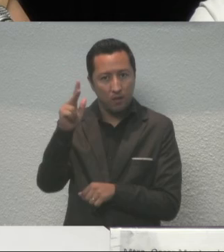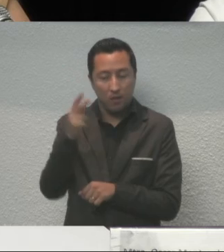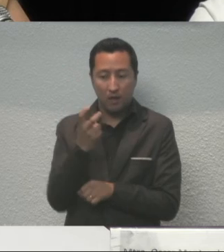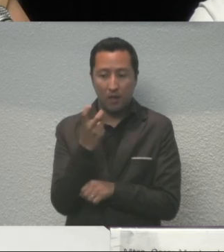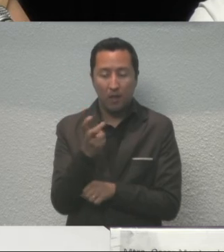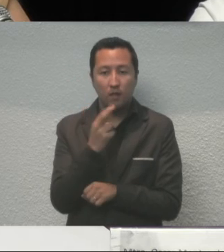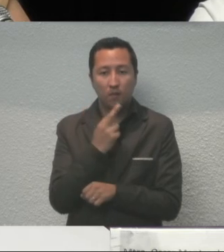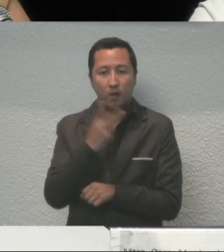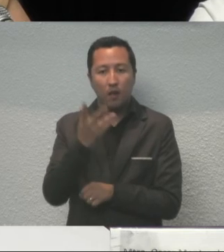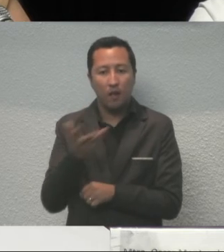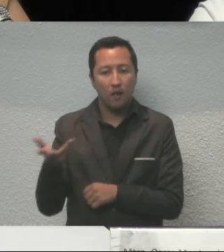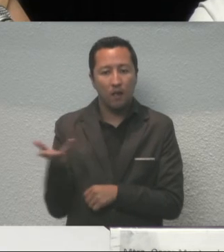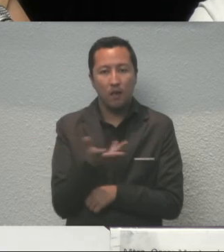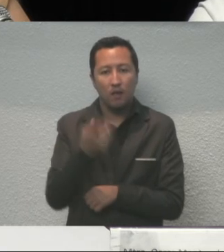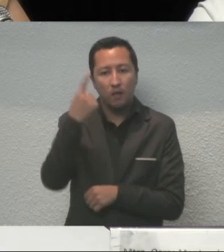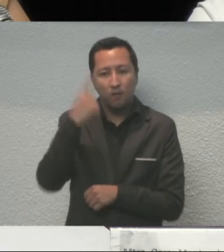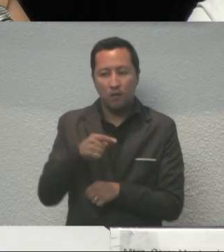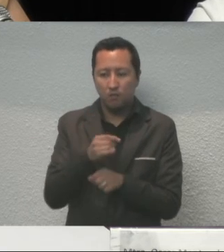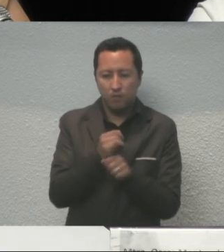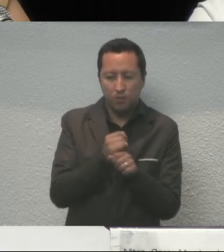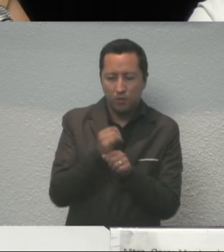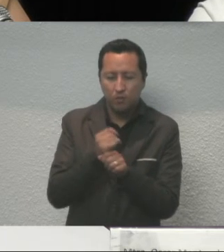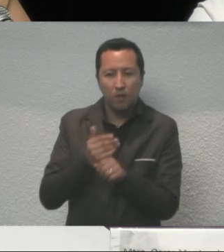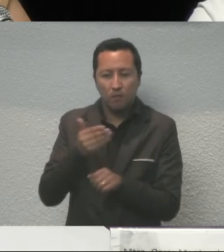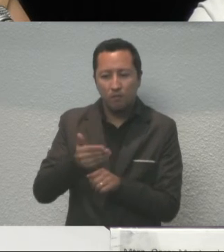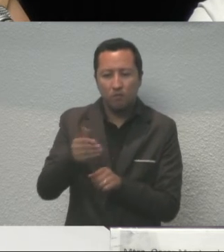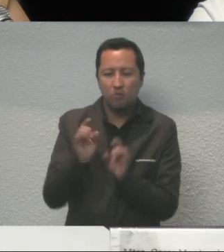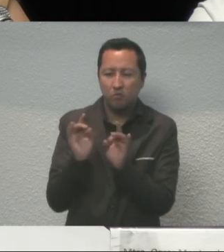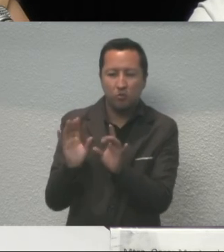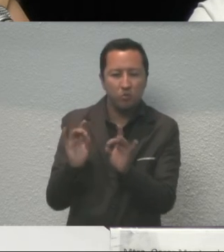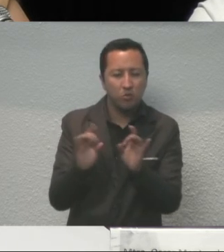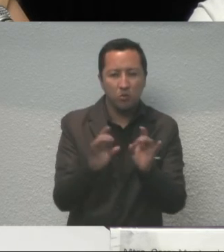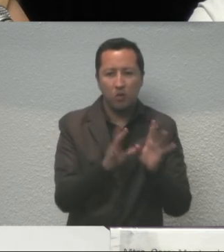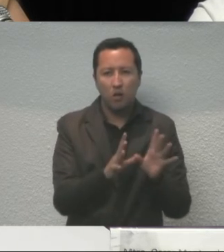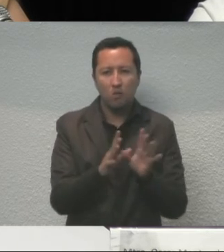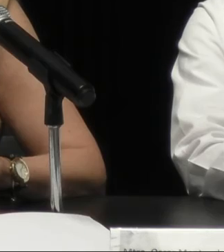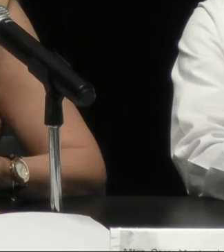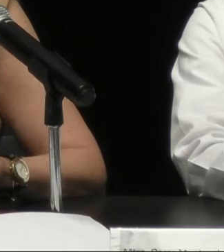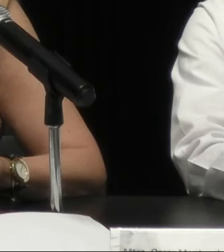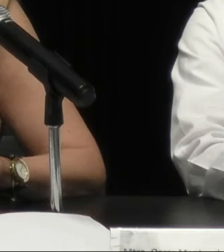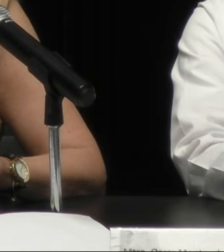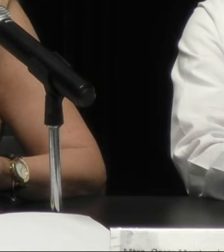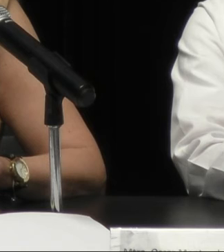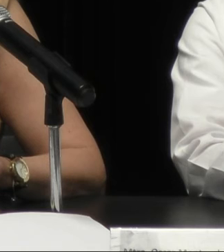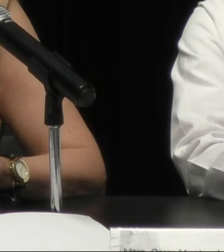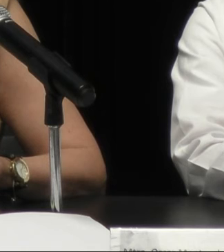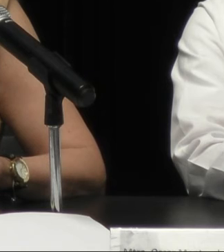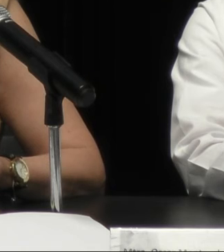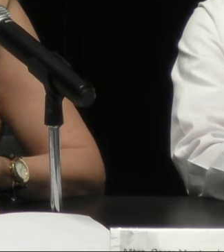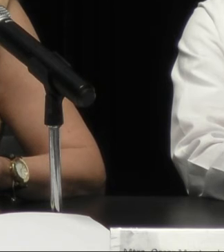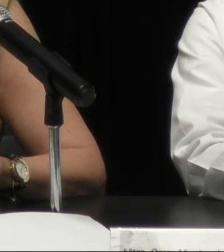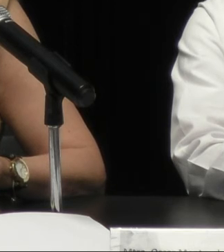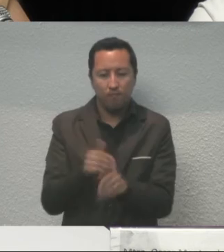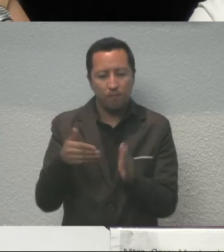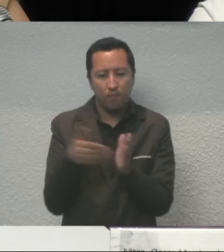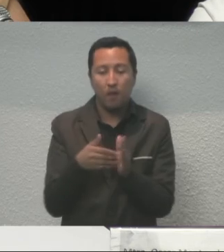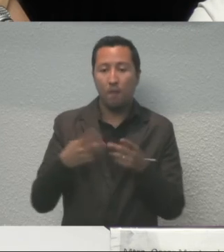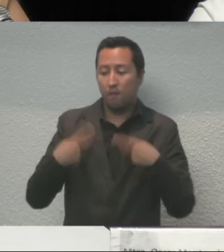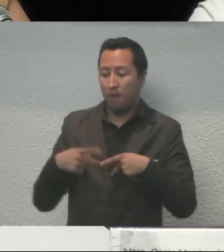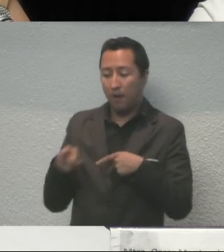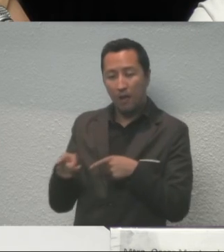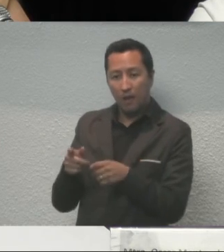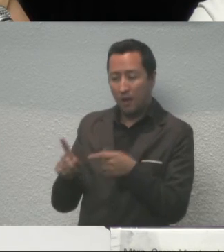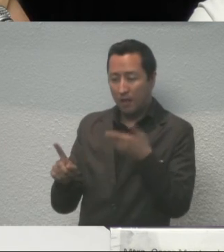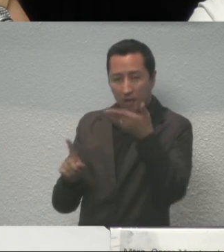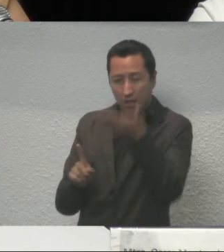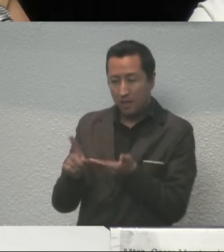mejores acciones para que la investigación de los delitos se apegue a la adecuada protección de las víctimas y la